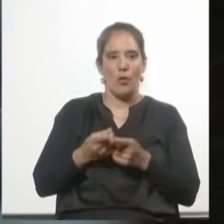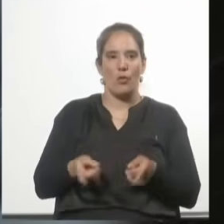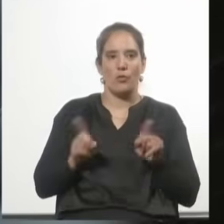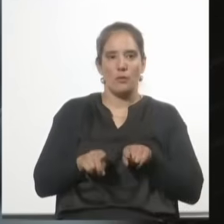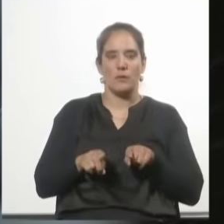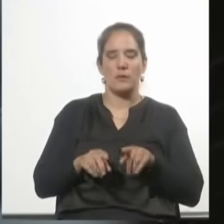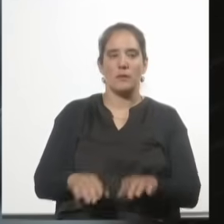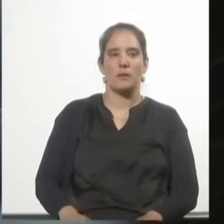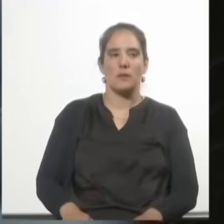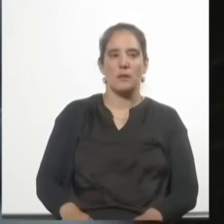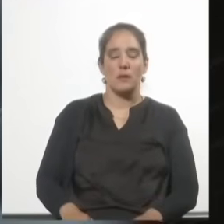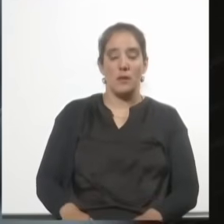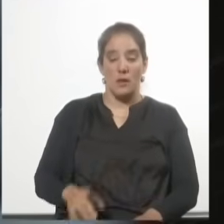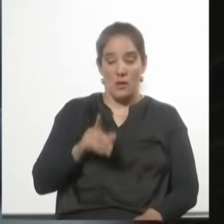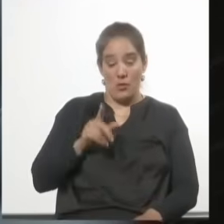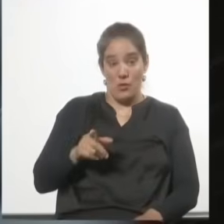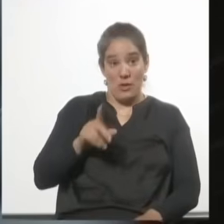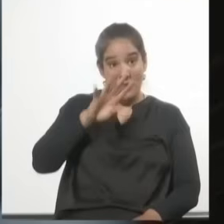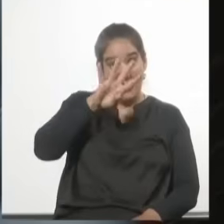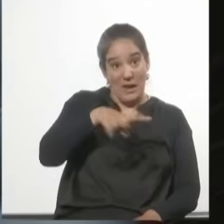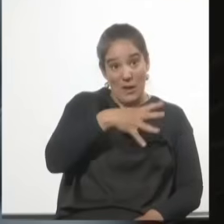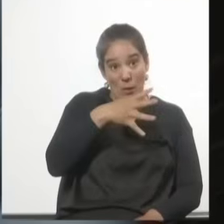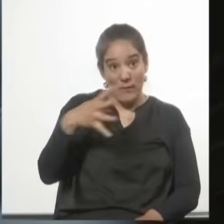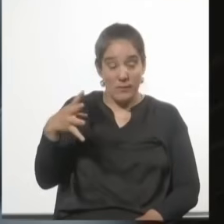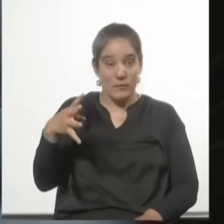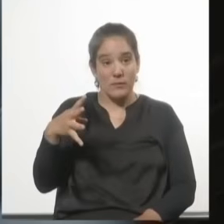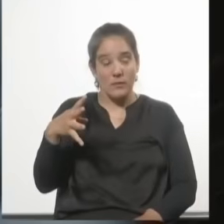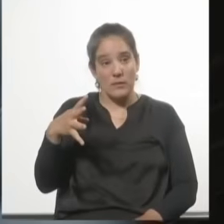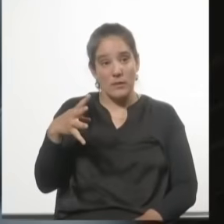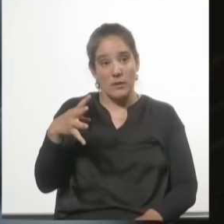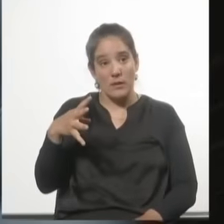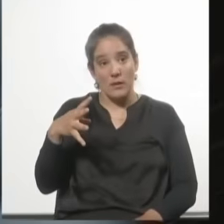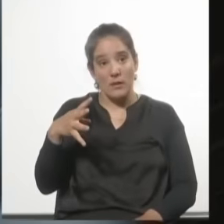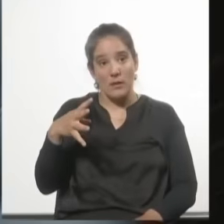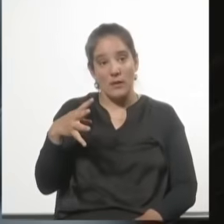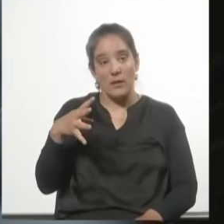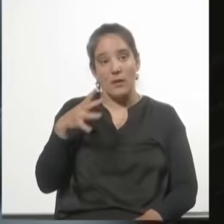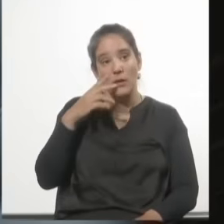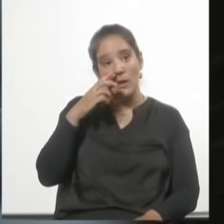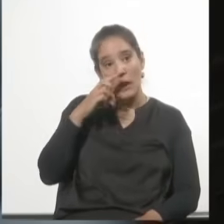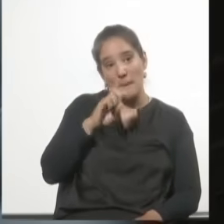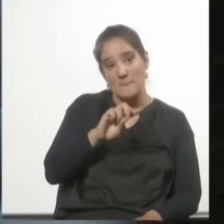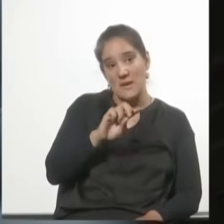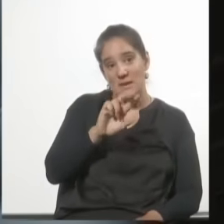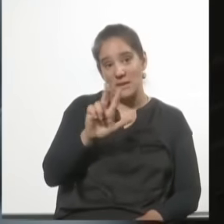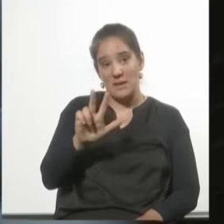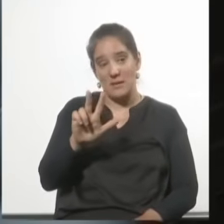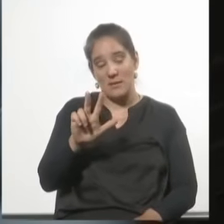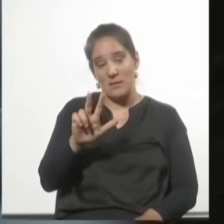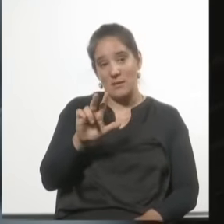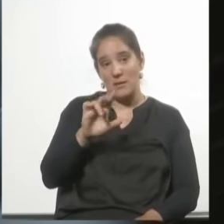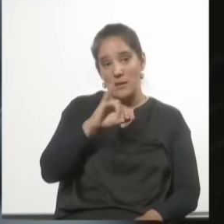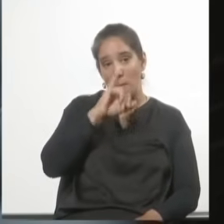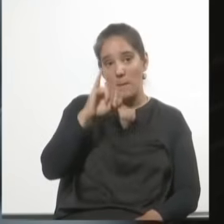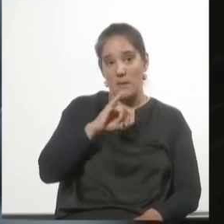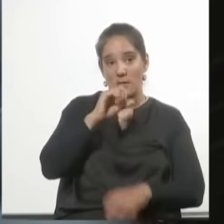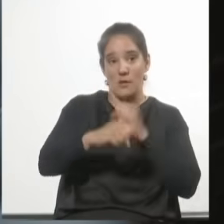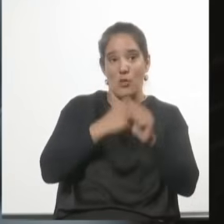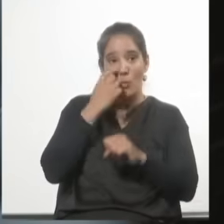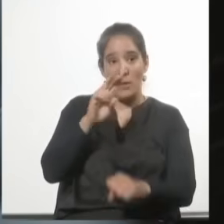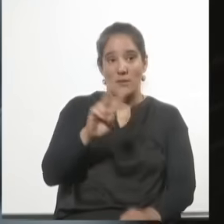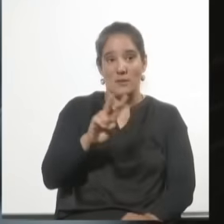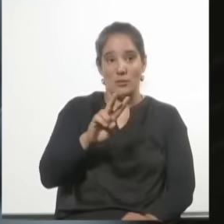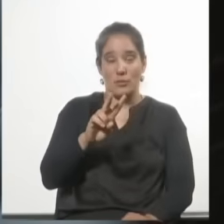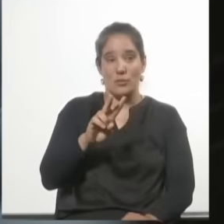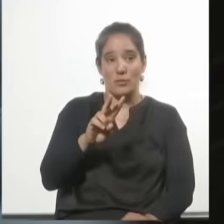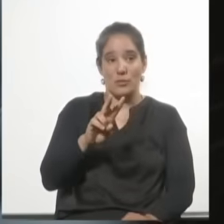Reitero, el dominio de este sitio web fue registrado el 23 de marzo de 2022, es decir,